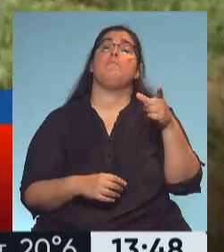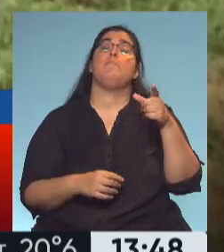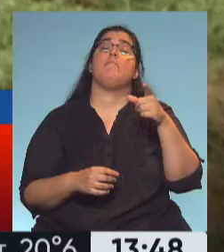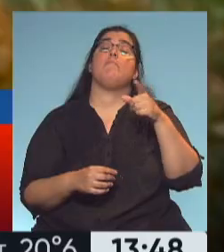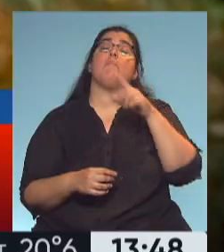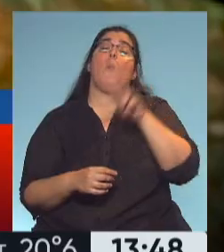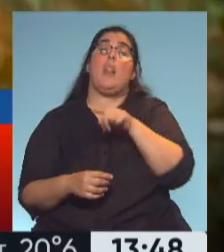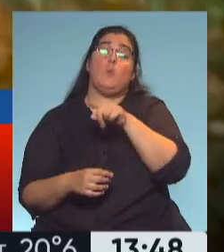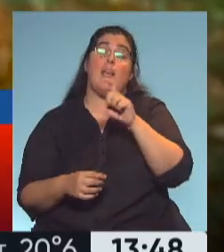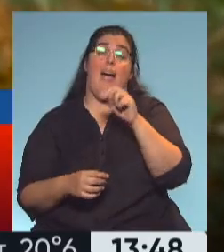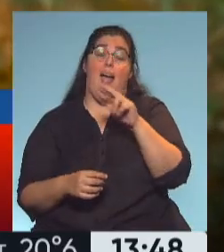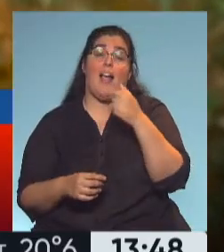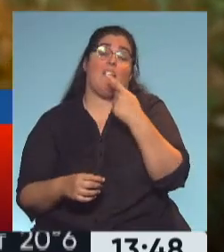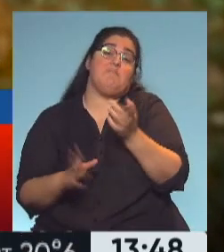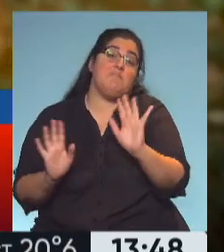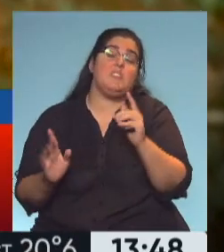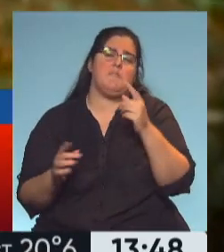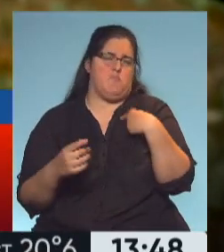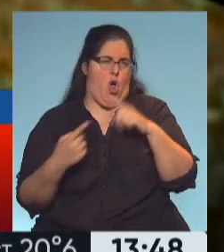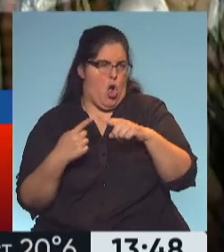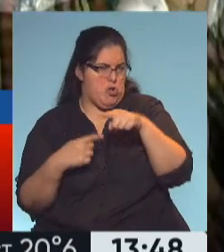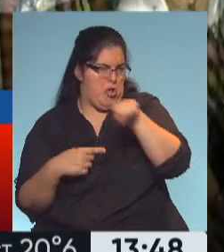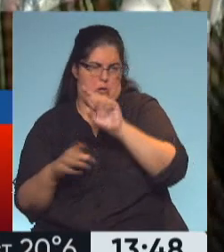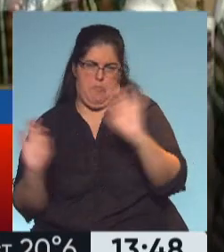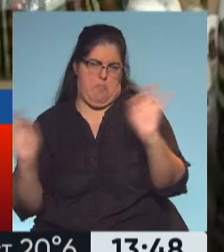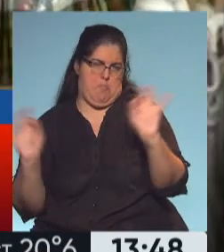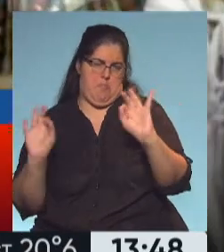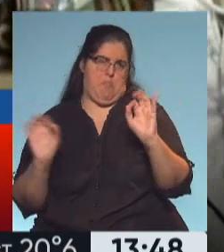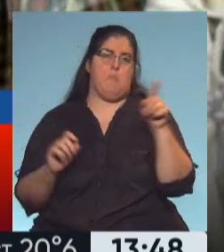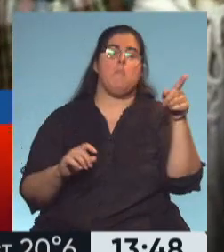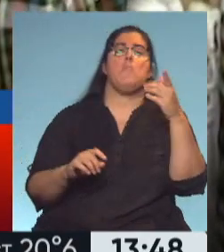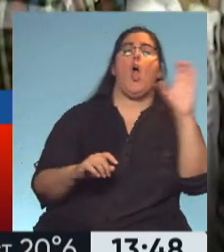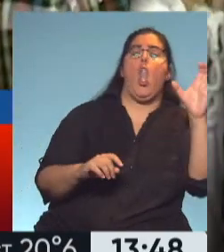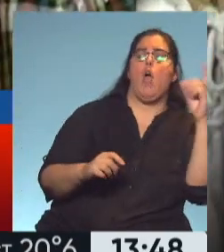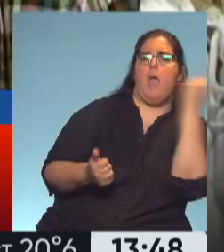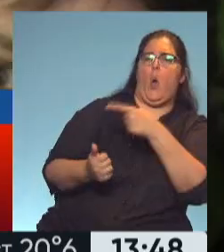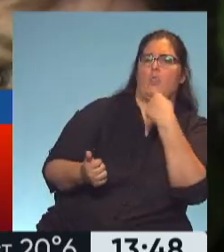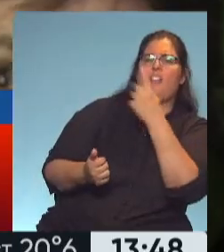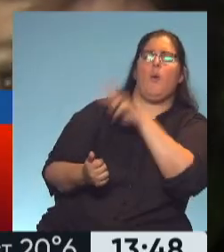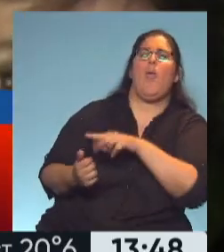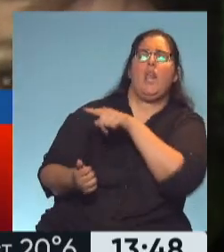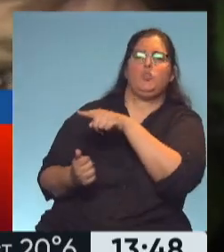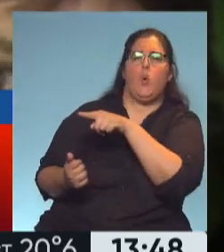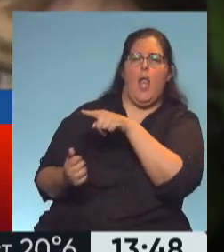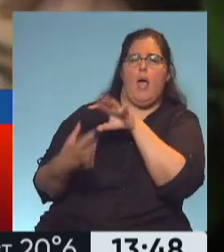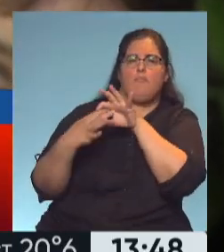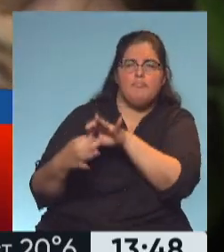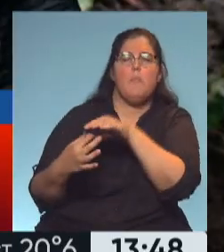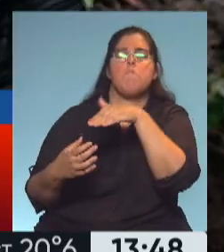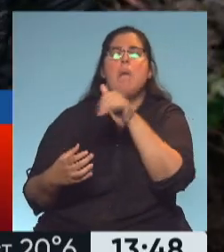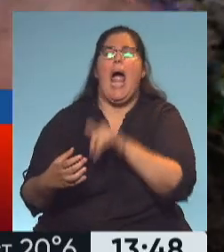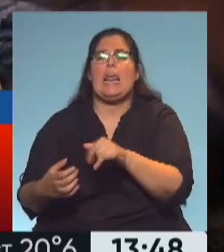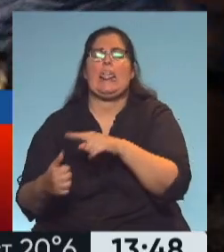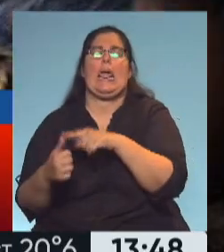su vínculo con estos grupos. Bogotá acusó al gobierno venezolano de aliarse no solo a Márquez, sino también